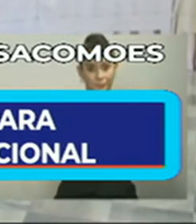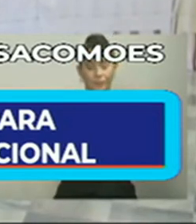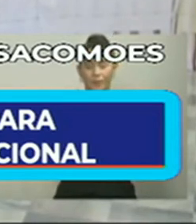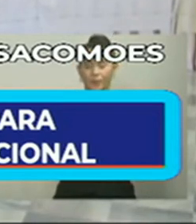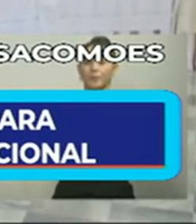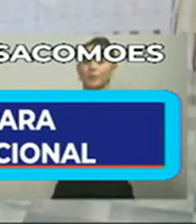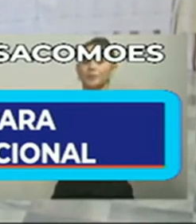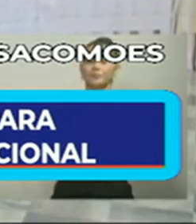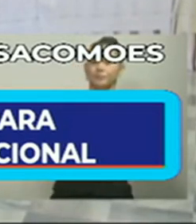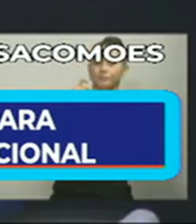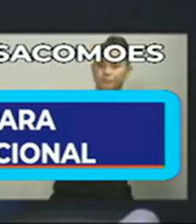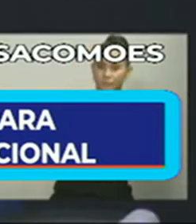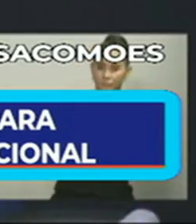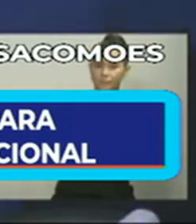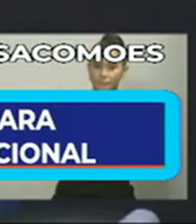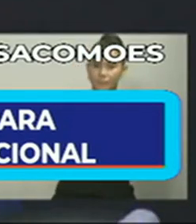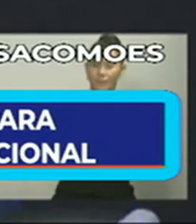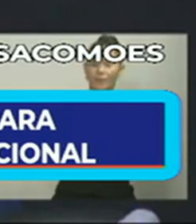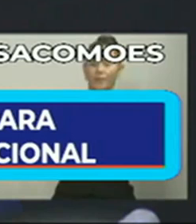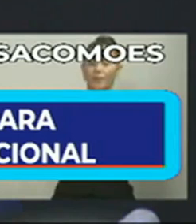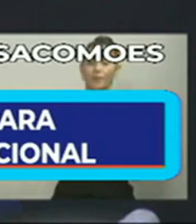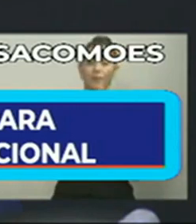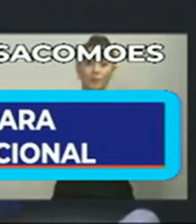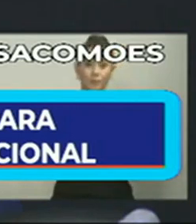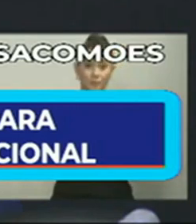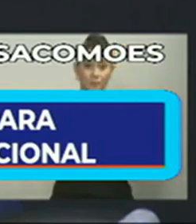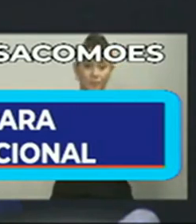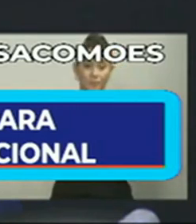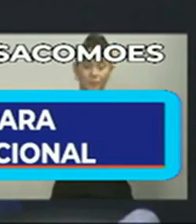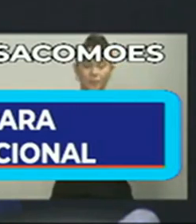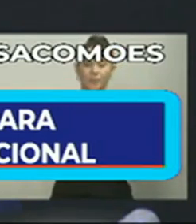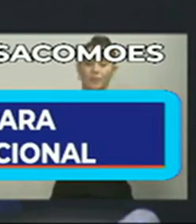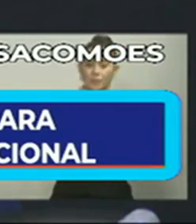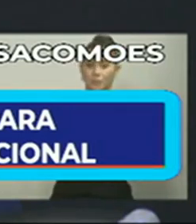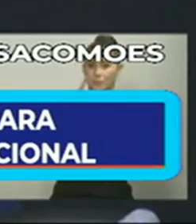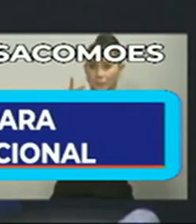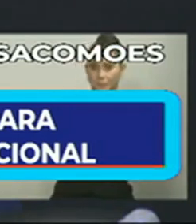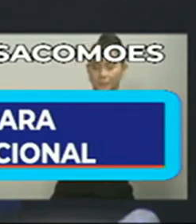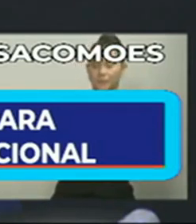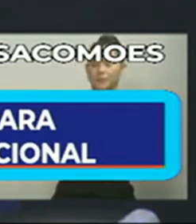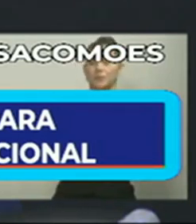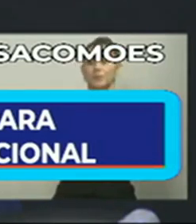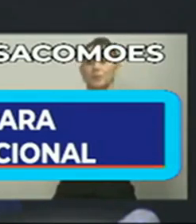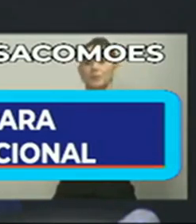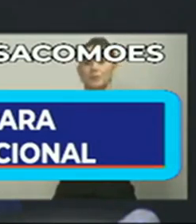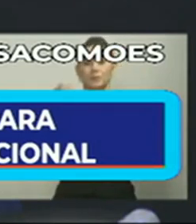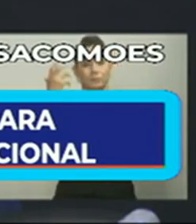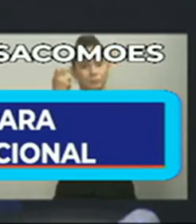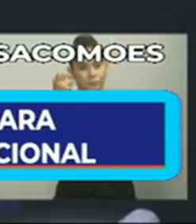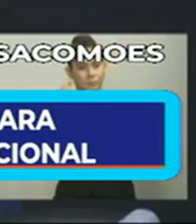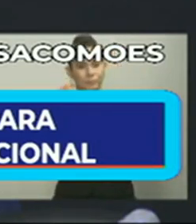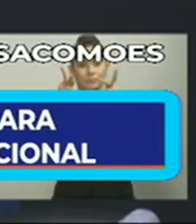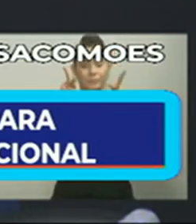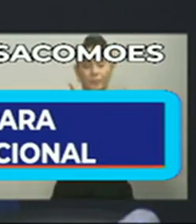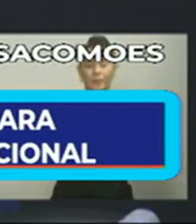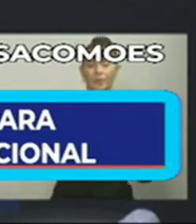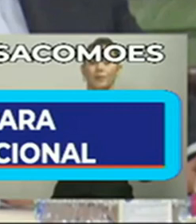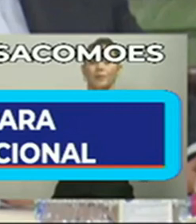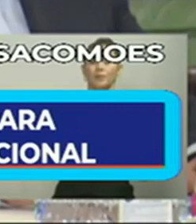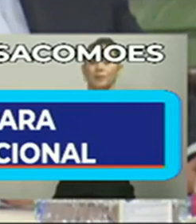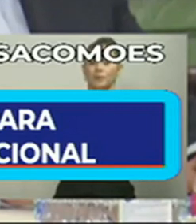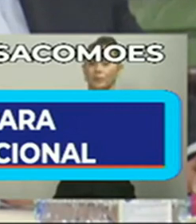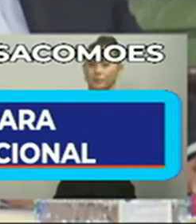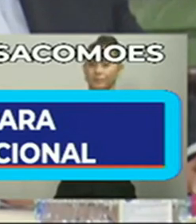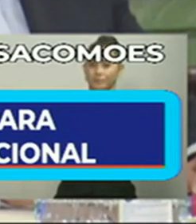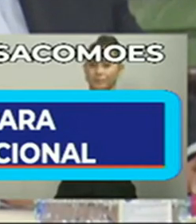a convertirla en una policía de aproximación al ciudadano, civilista y